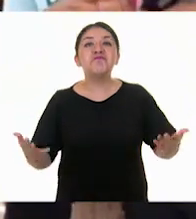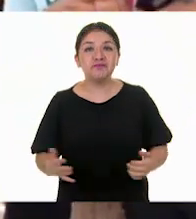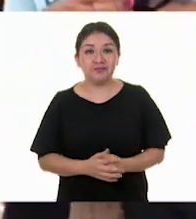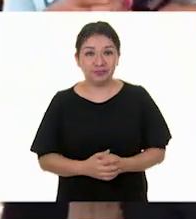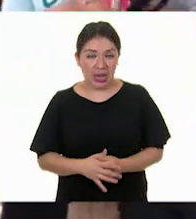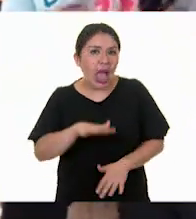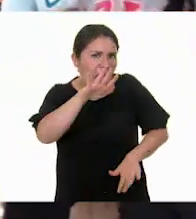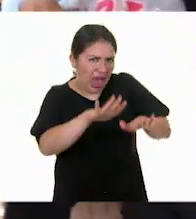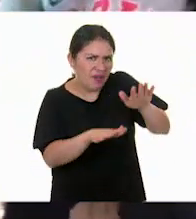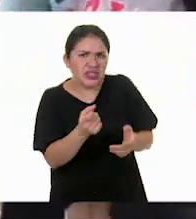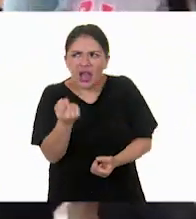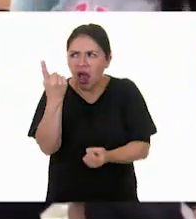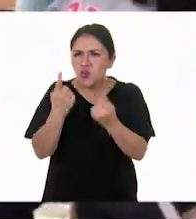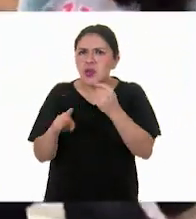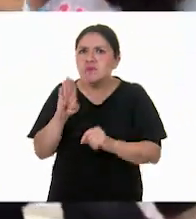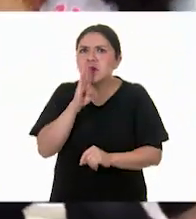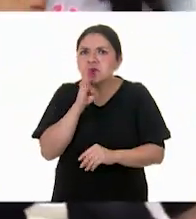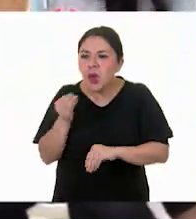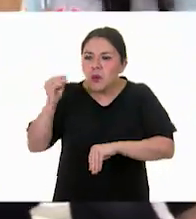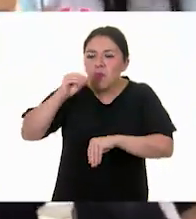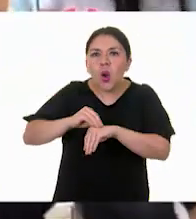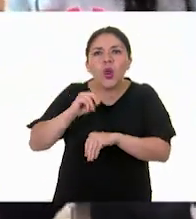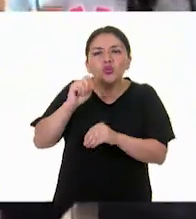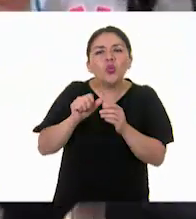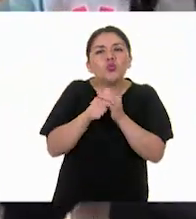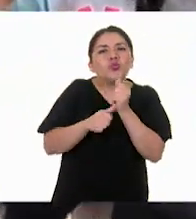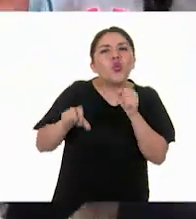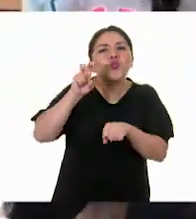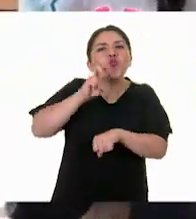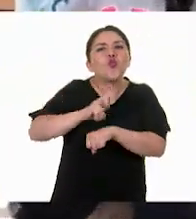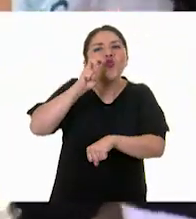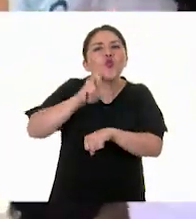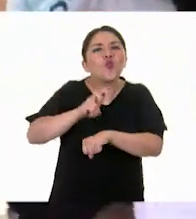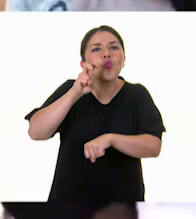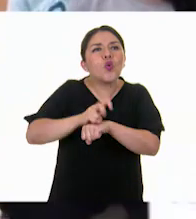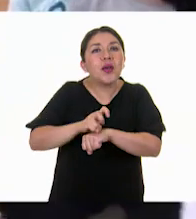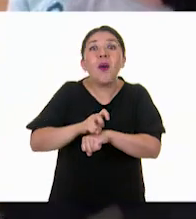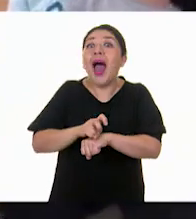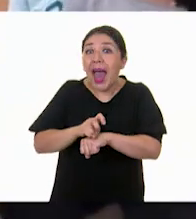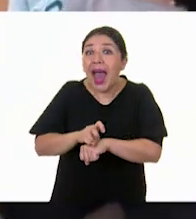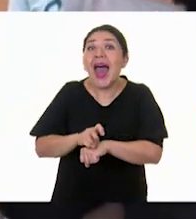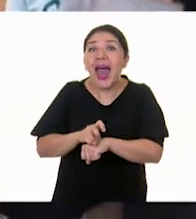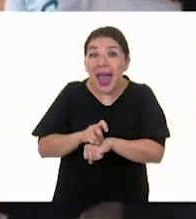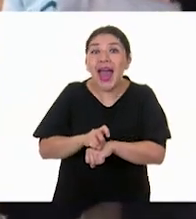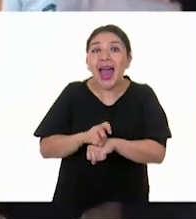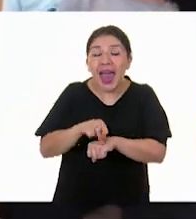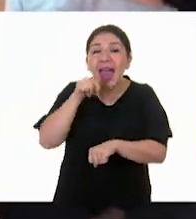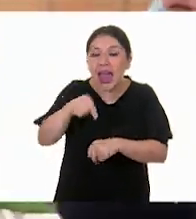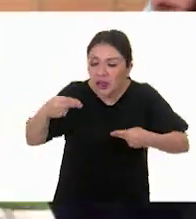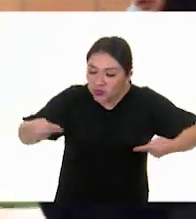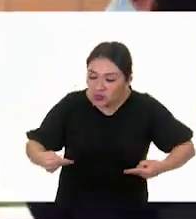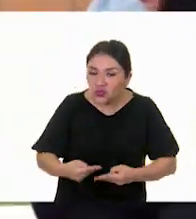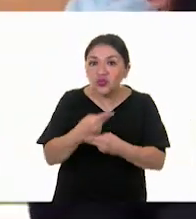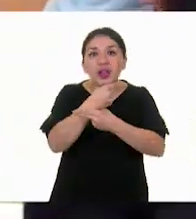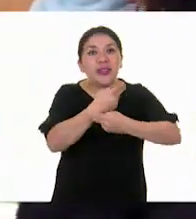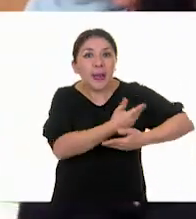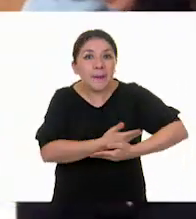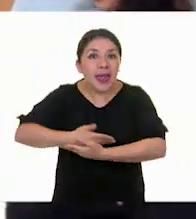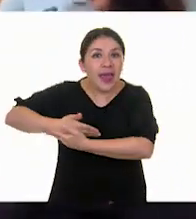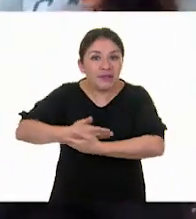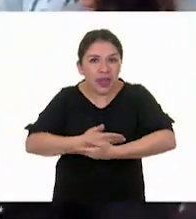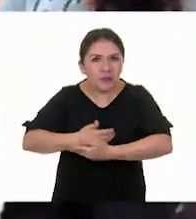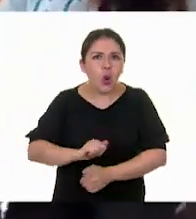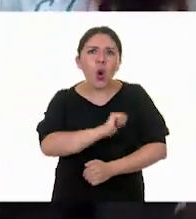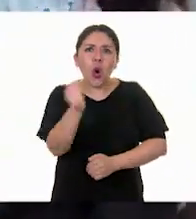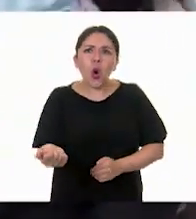Algunas mamás ponen huevos de los que nacen. Como las tortugas. Sus crías. Otras